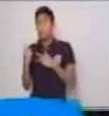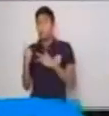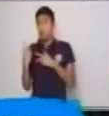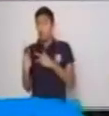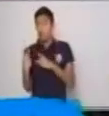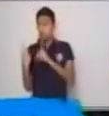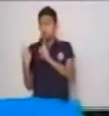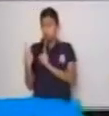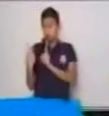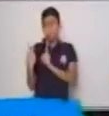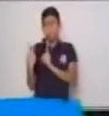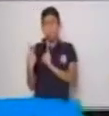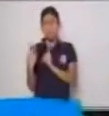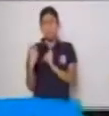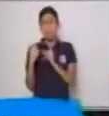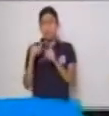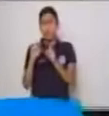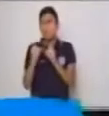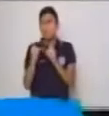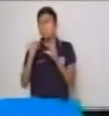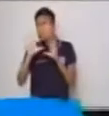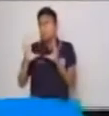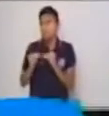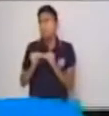tenemos en total. Y así